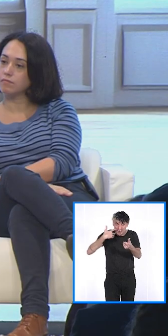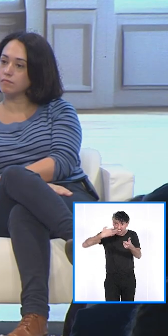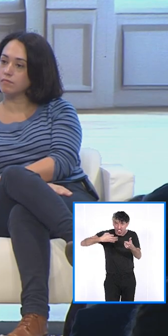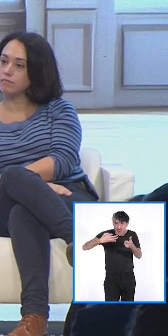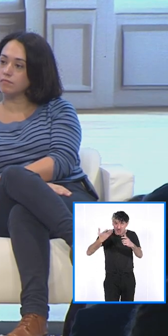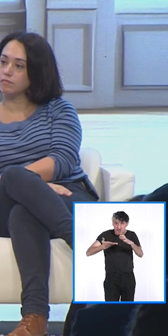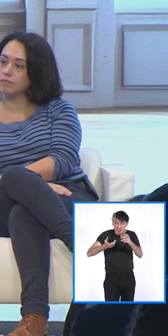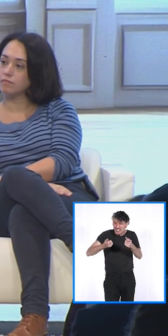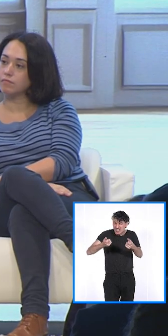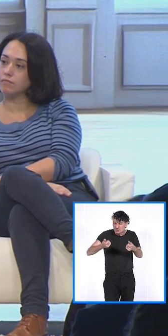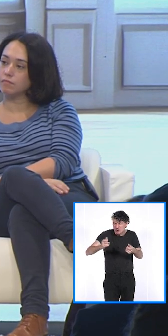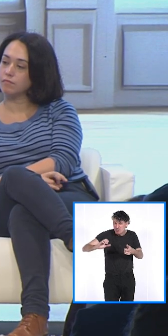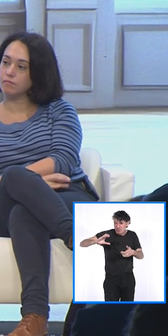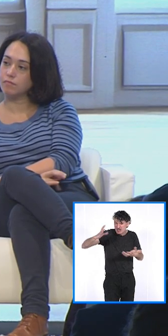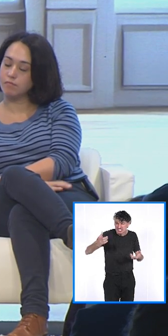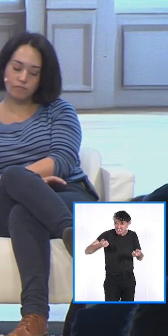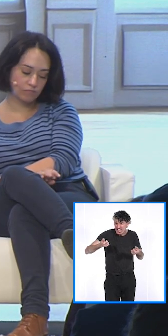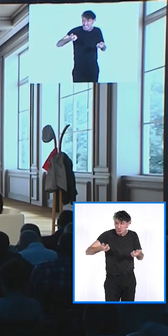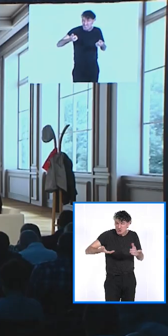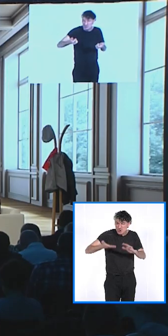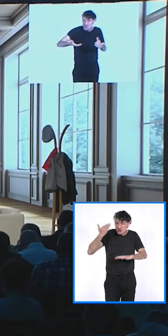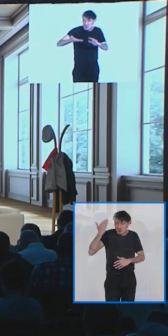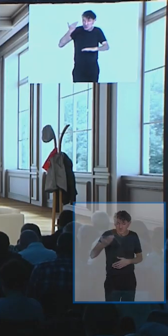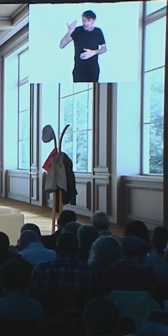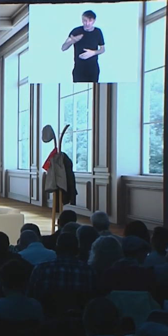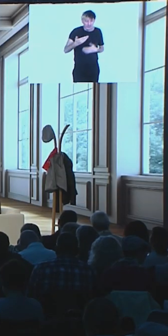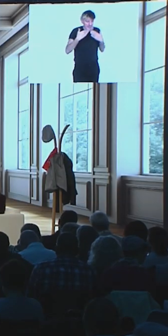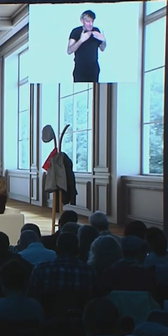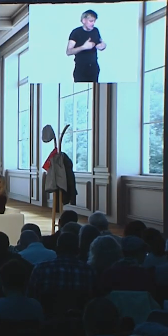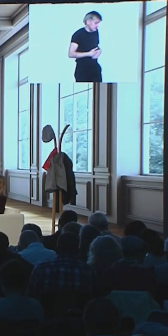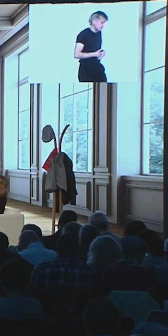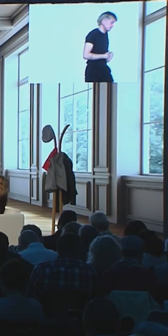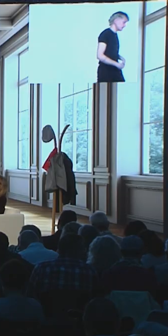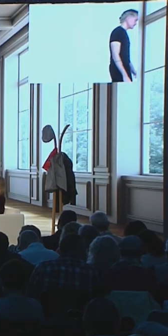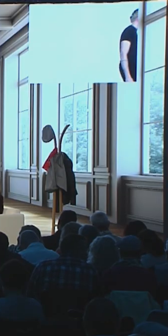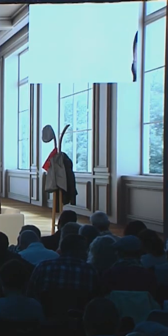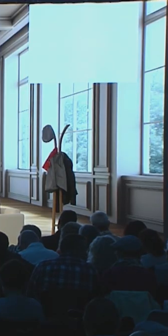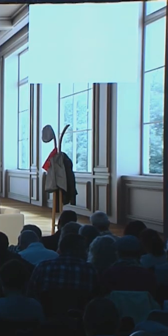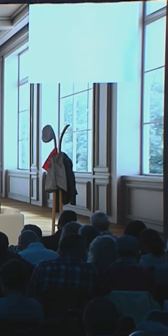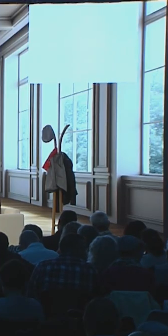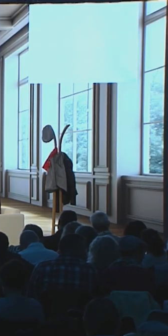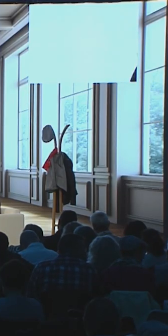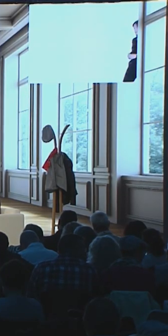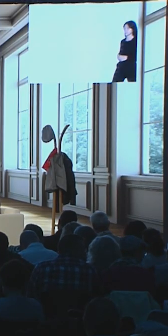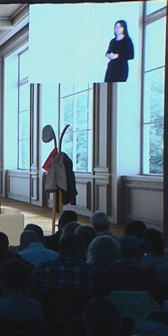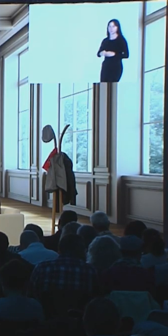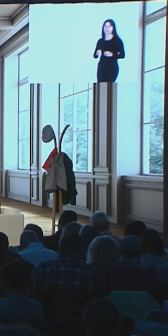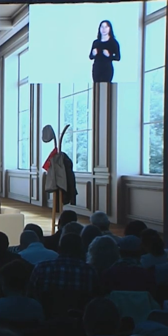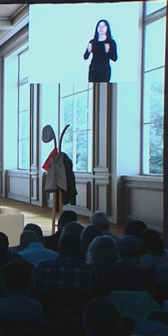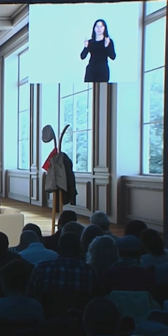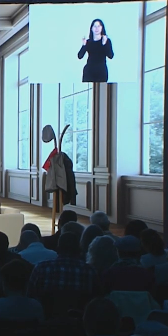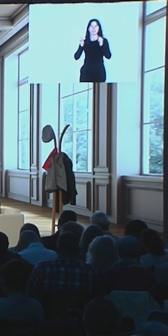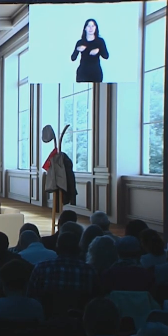acaba disparando en es contextos Muchísimas gracias Leticia Vale pues yo sobre todo a lo que